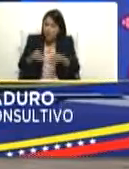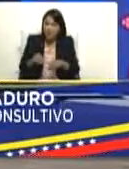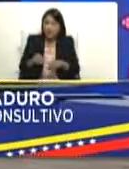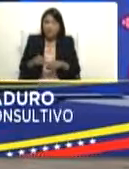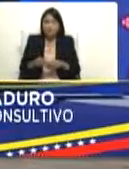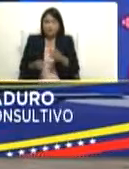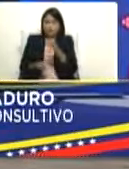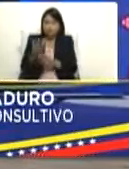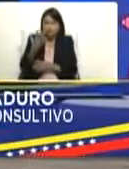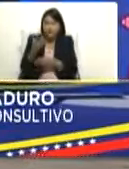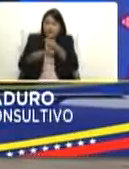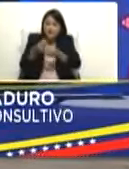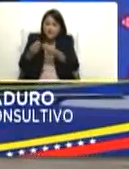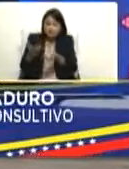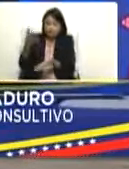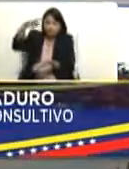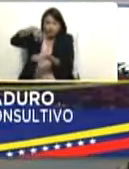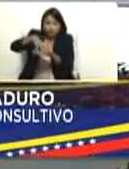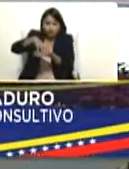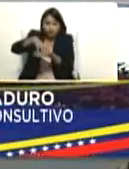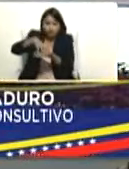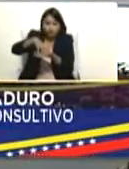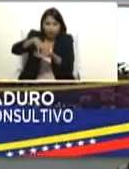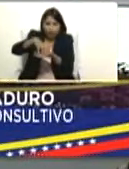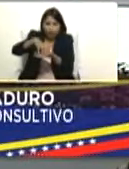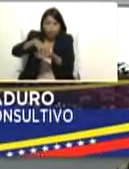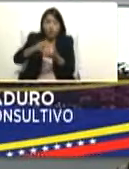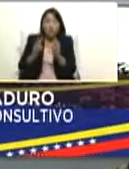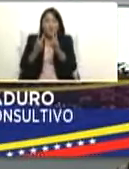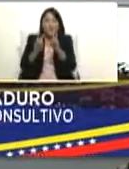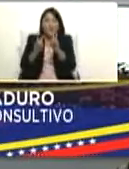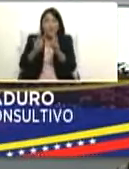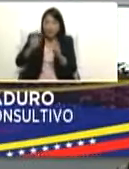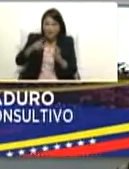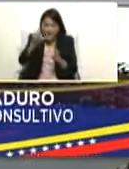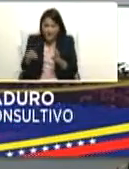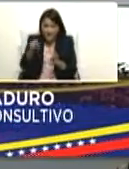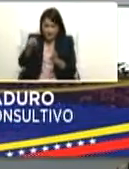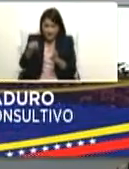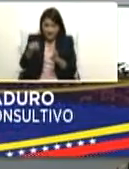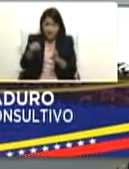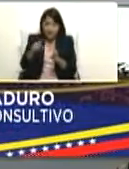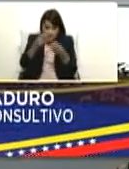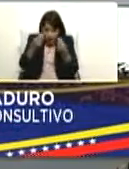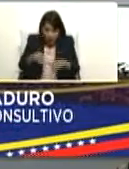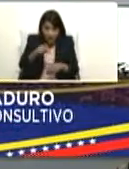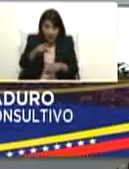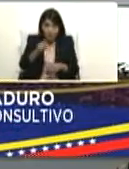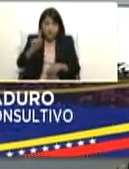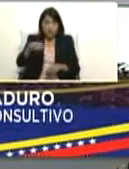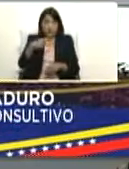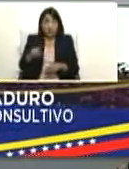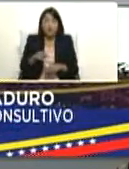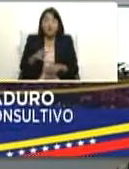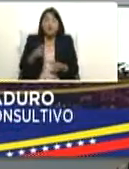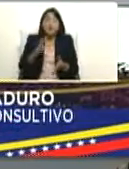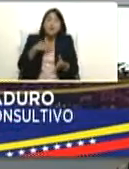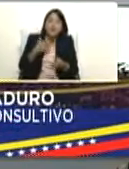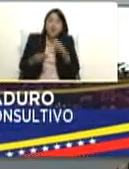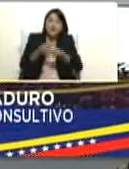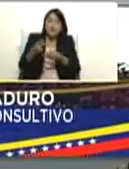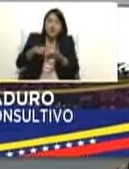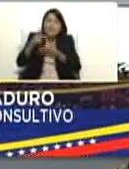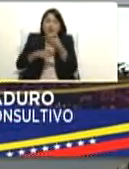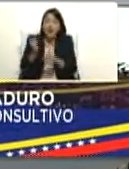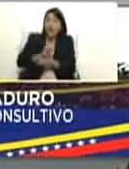la creación del Estado Guayana Esequiba y se desarrolle un plan